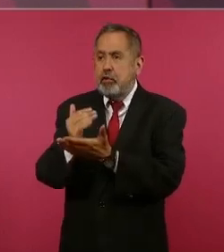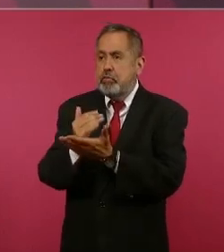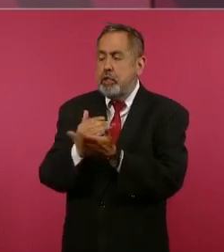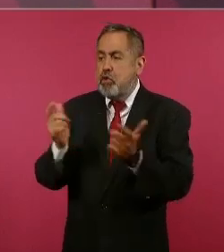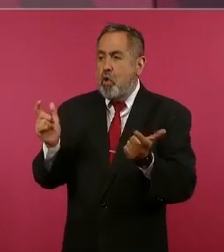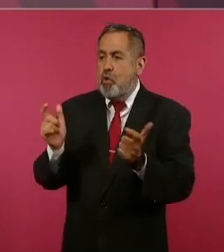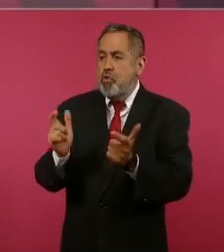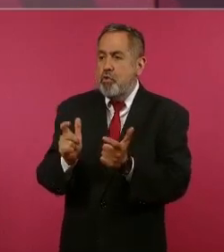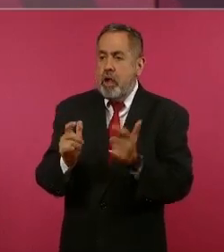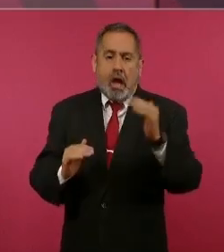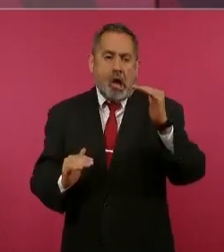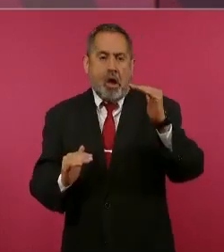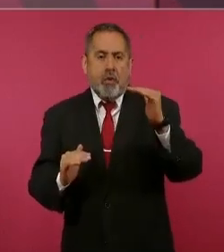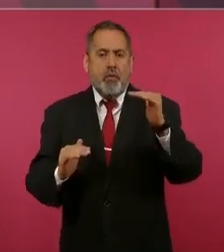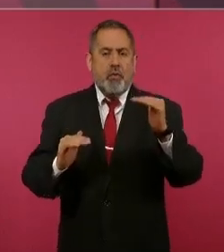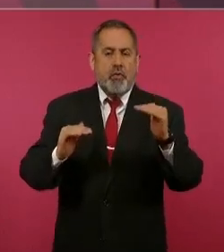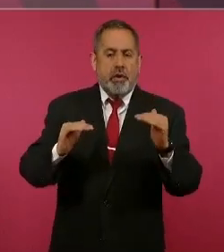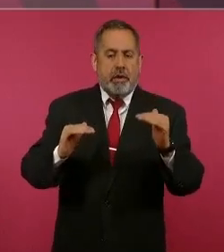y la desigualdad.